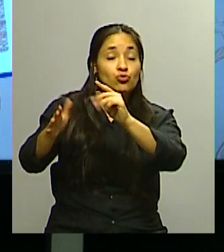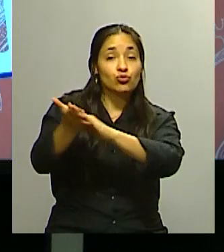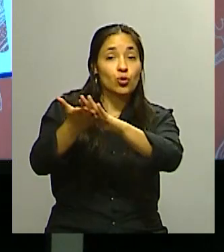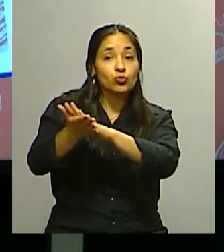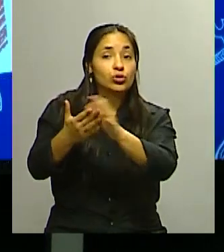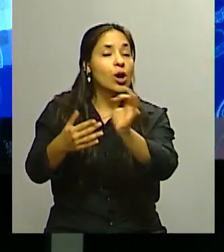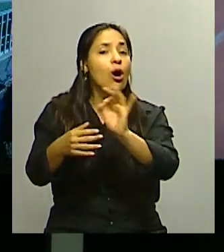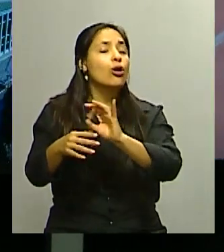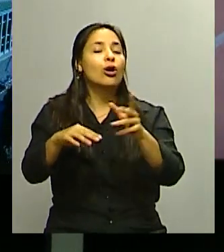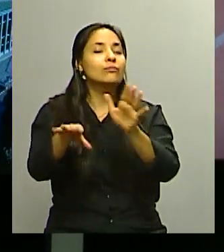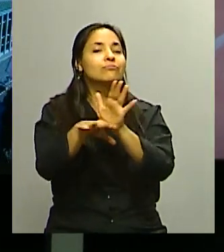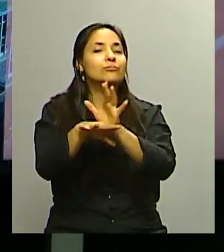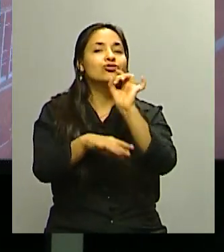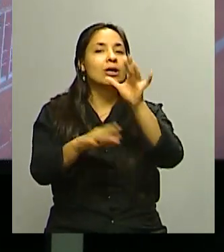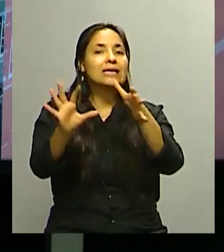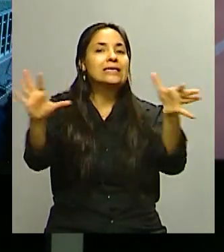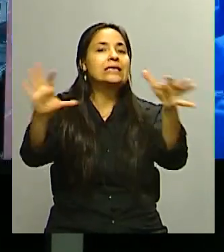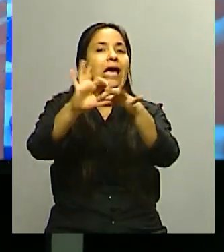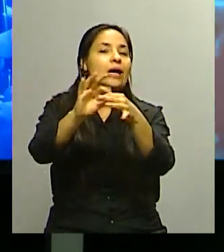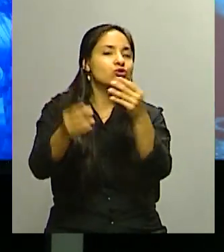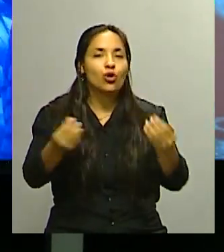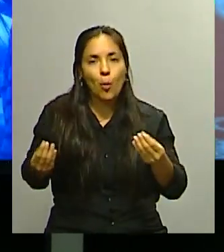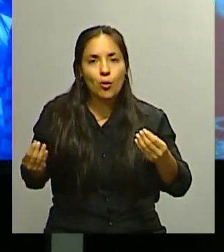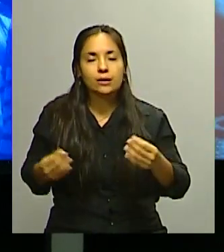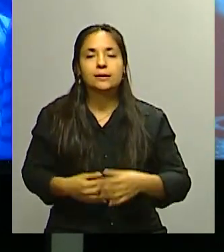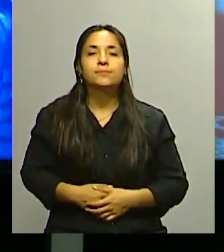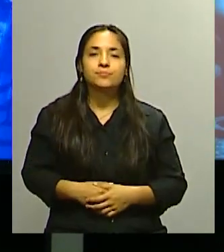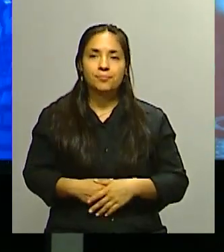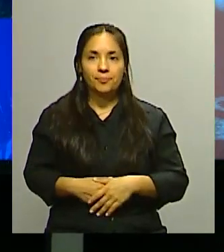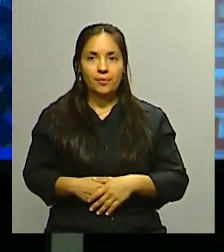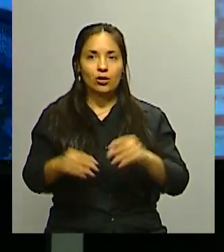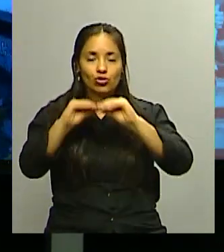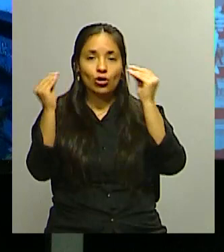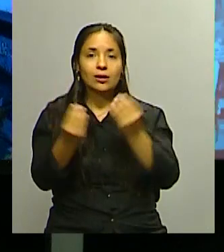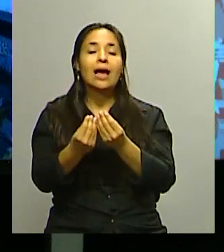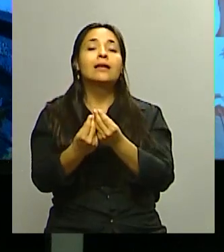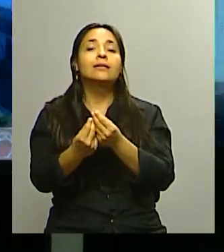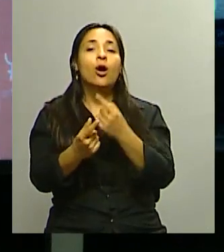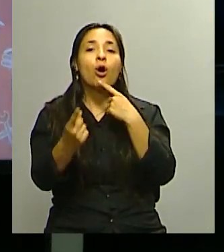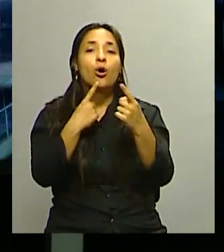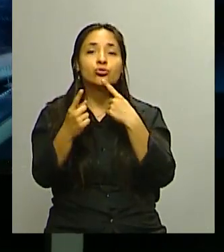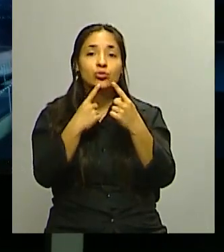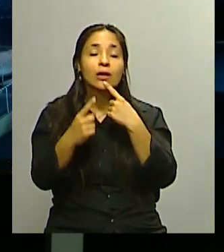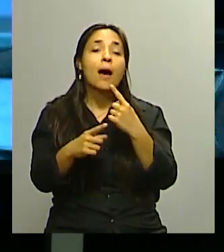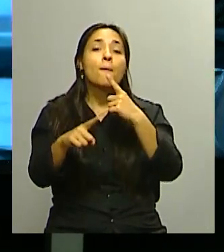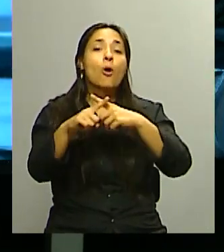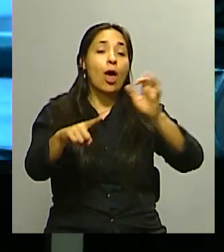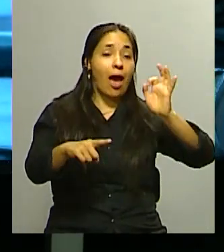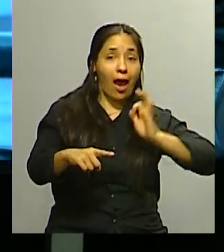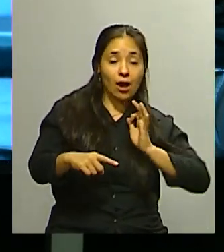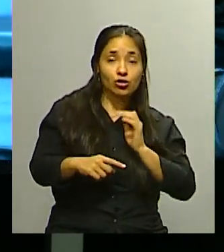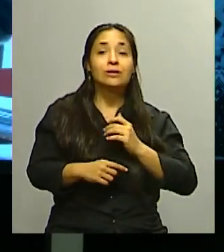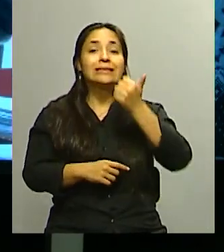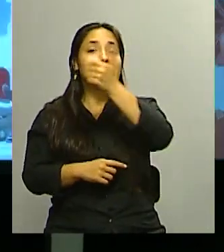nexo? ¿Cómo funcionan ustedes? Bueno, nosotros atendemos aproximadamente 600 consultas por año, sea por